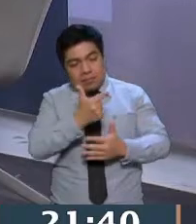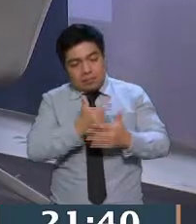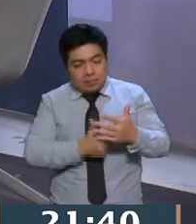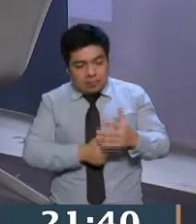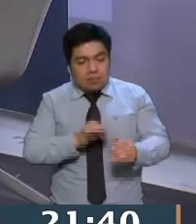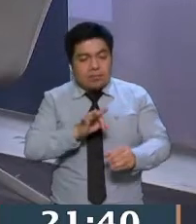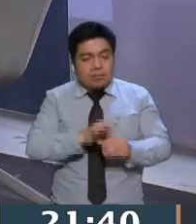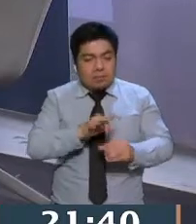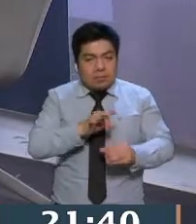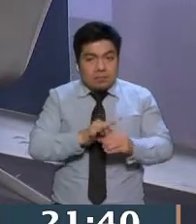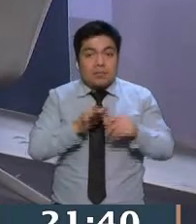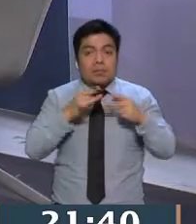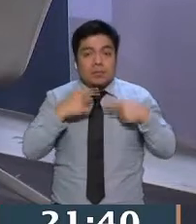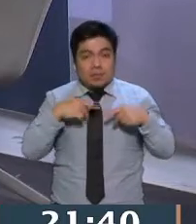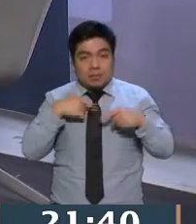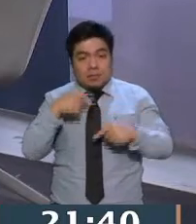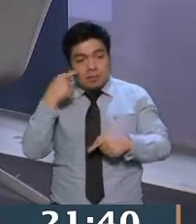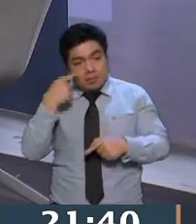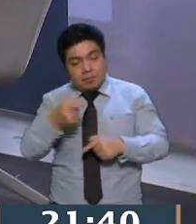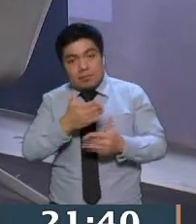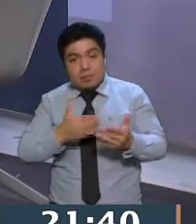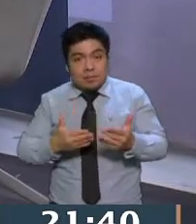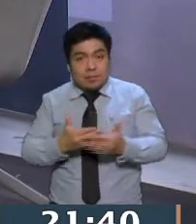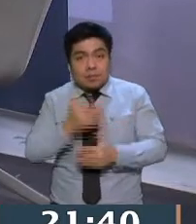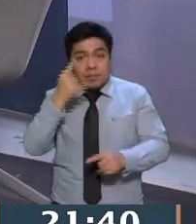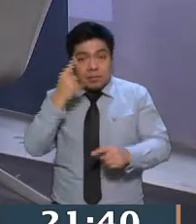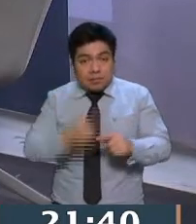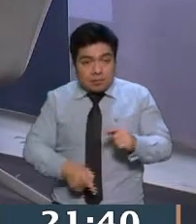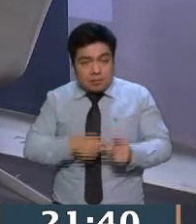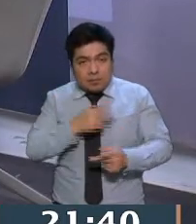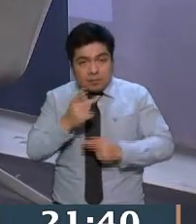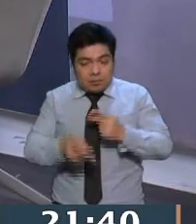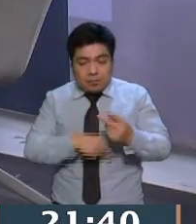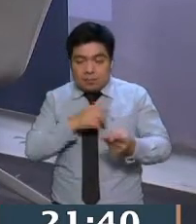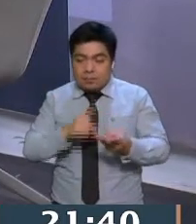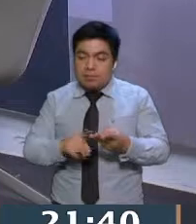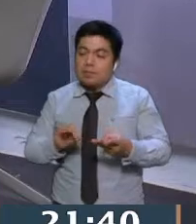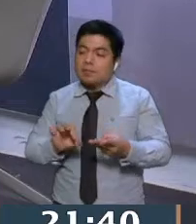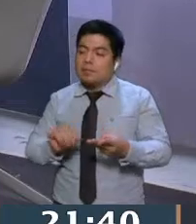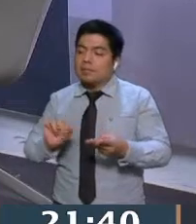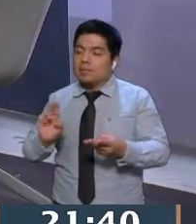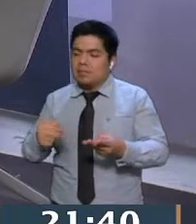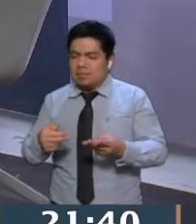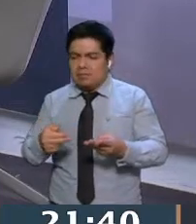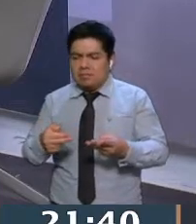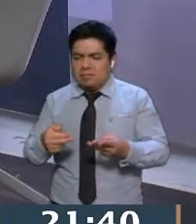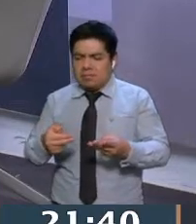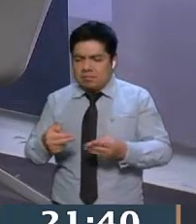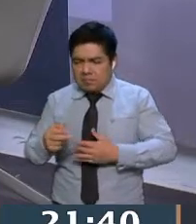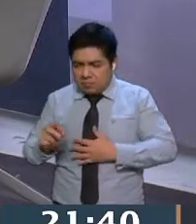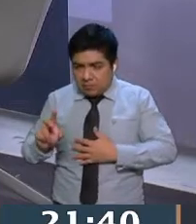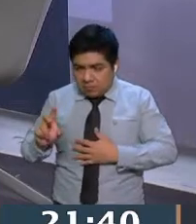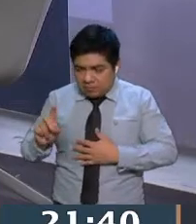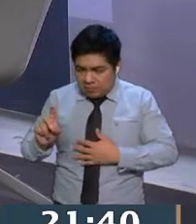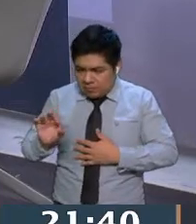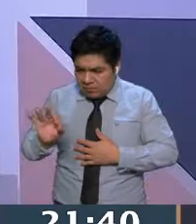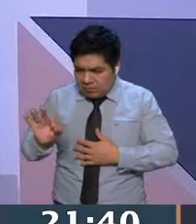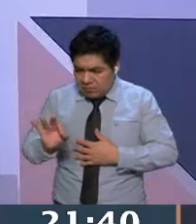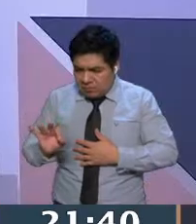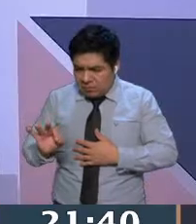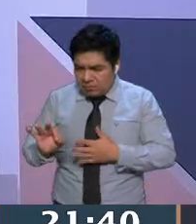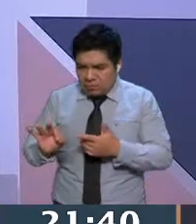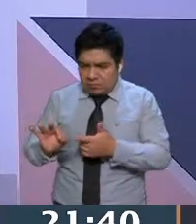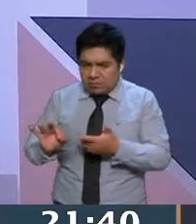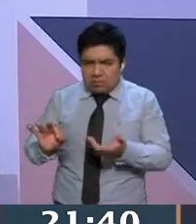porcentaje de electores para la revocación de mandato, consultas y referéndums. Bueno, Oye, 30% estamos hablando